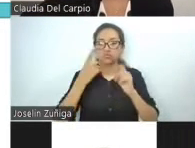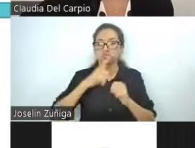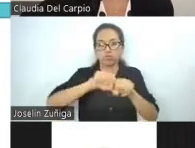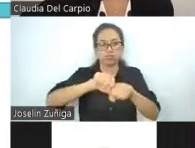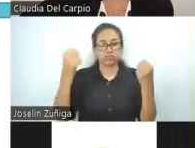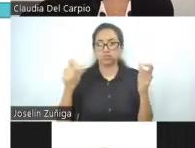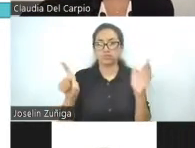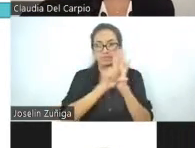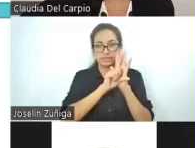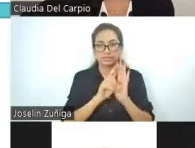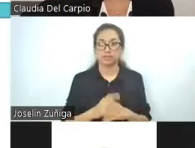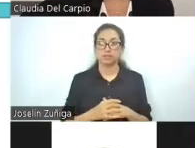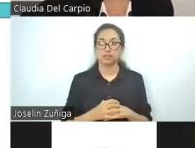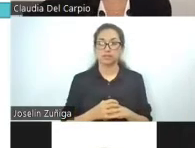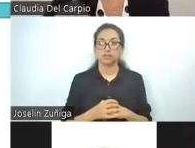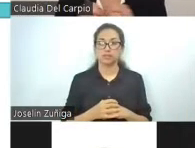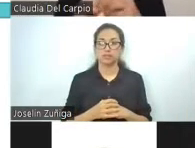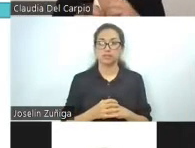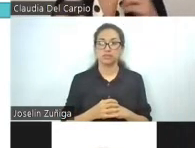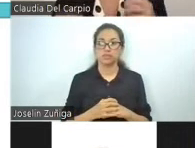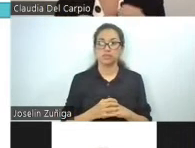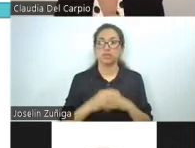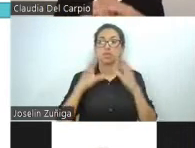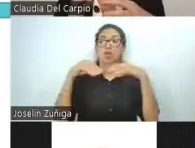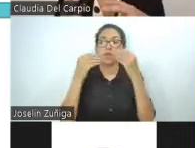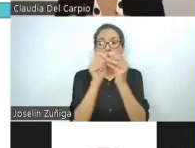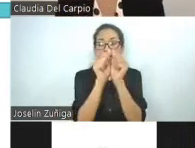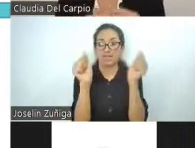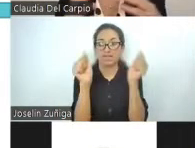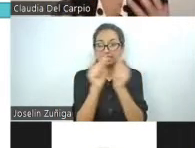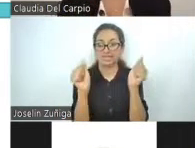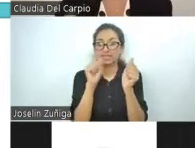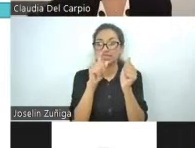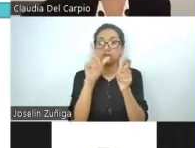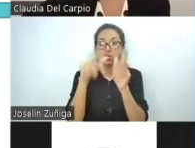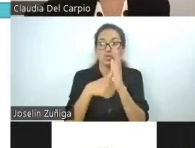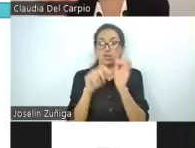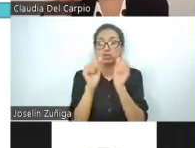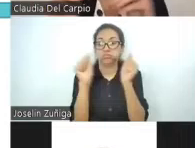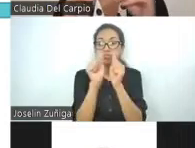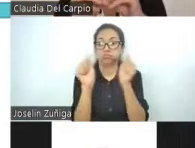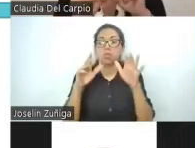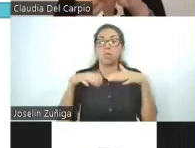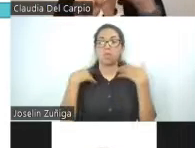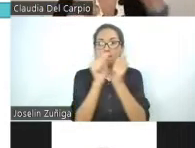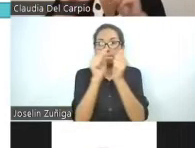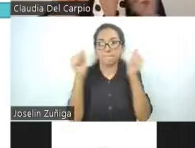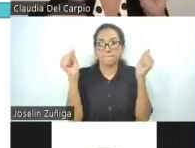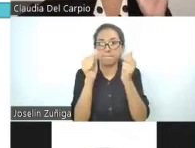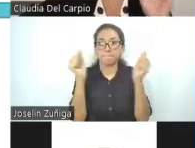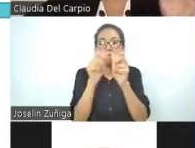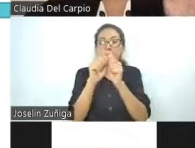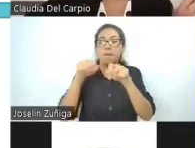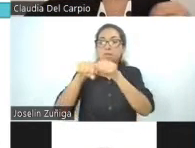Usualmente el himen ya llega perforado porque es algo elástico que con el crecimiento y algunas actividades puede irse